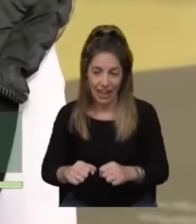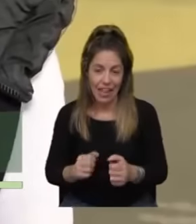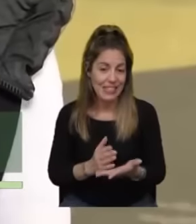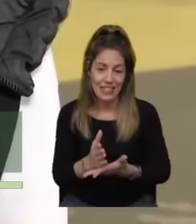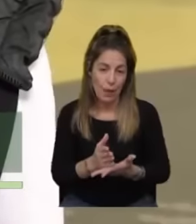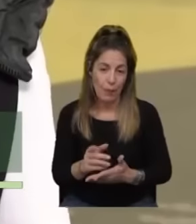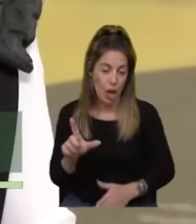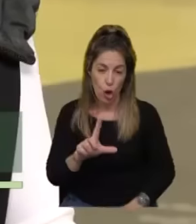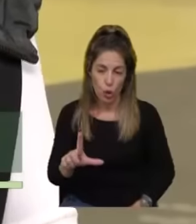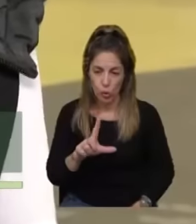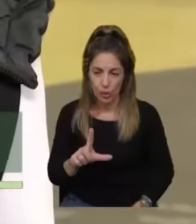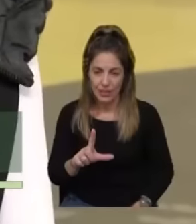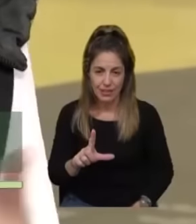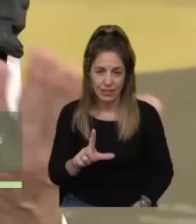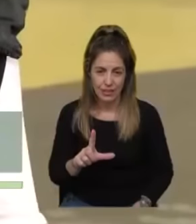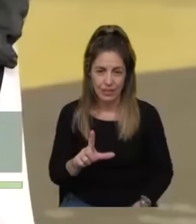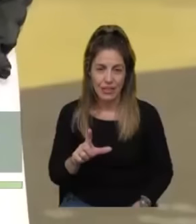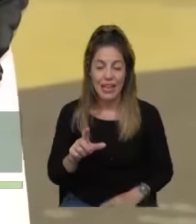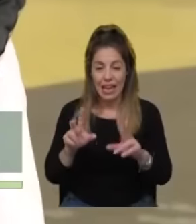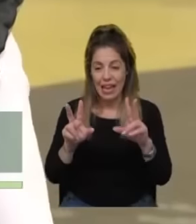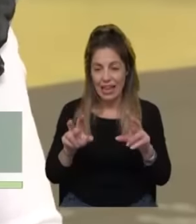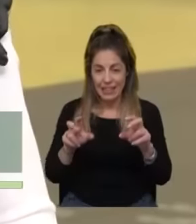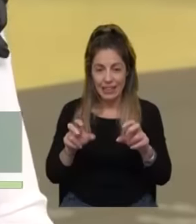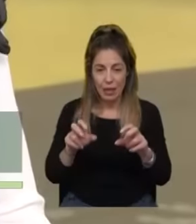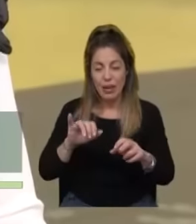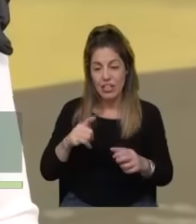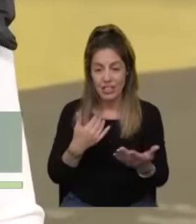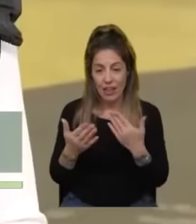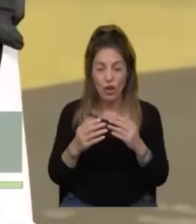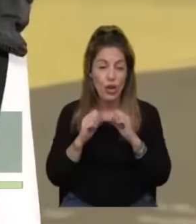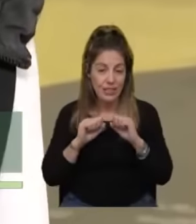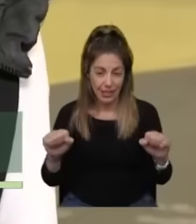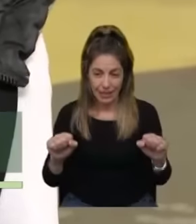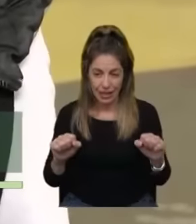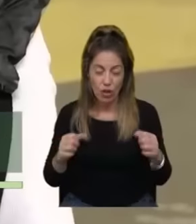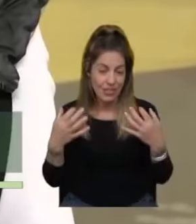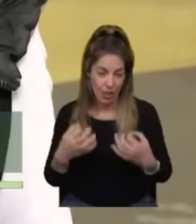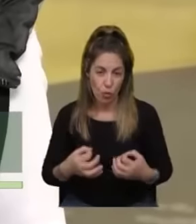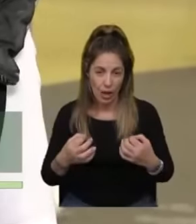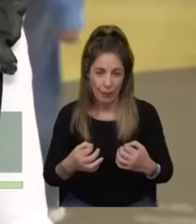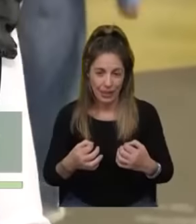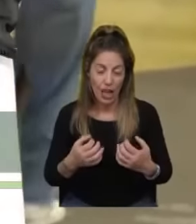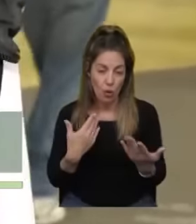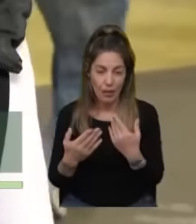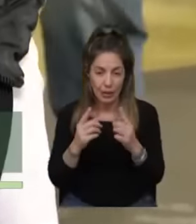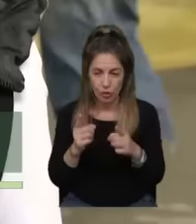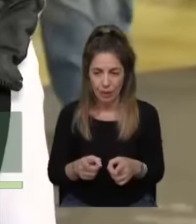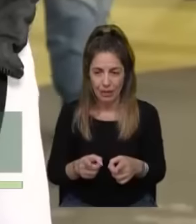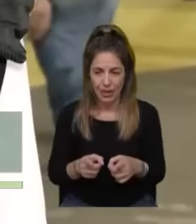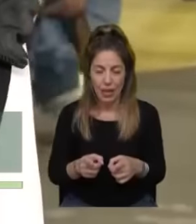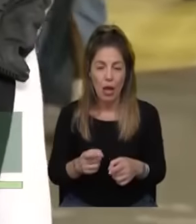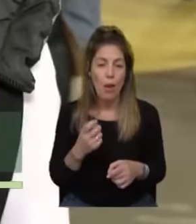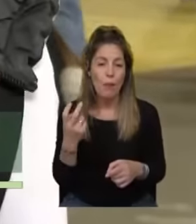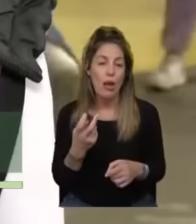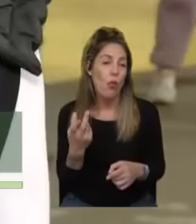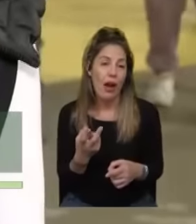lunes habitualmente. Definitivamente este tema fue un tema que estuvo tratado en el secretariado del Frente Amplio. Seguramente lo conversaremos para intentar